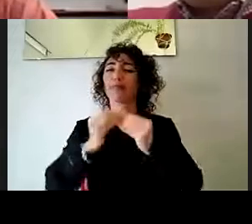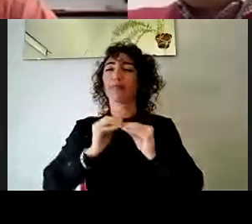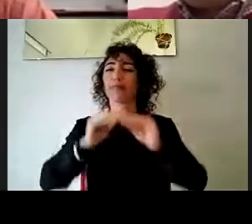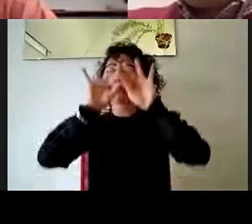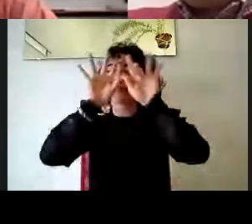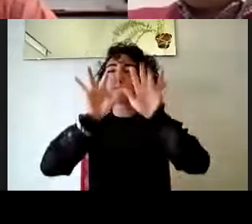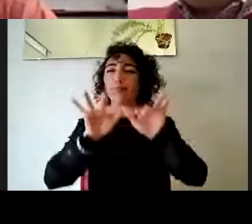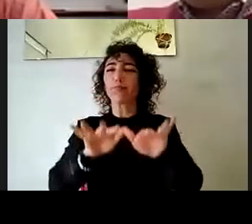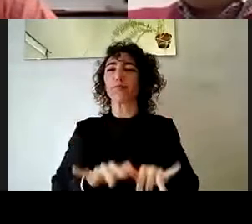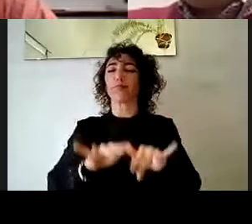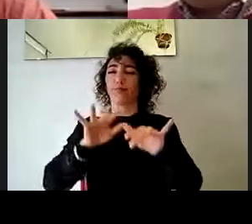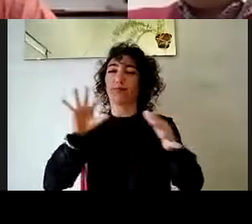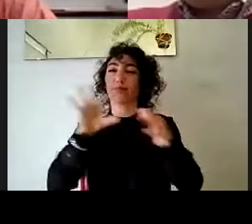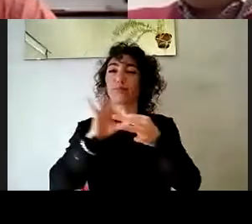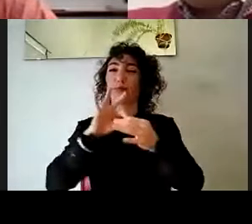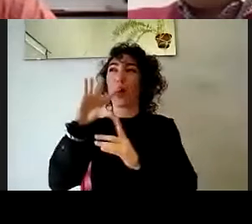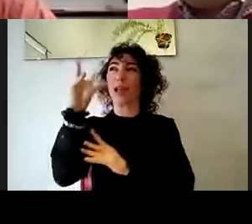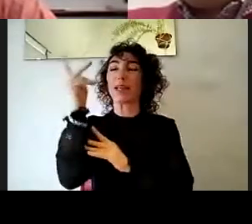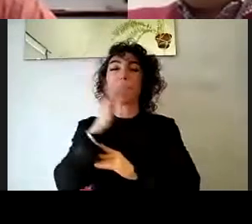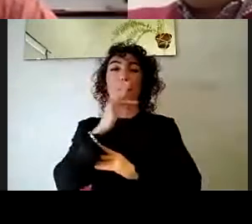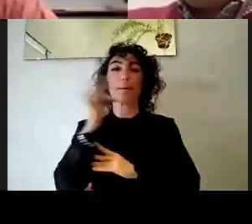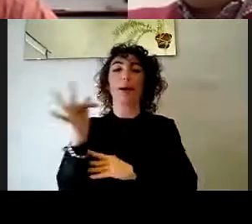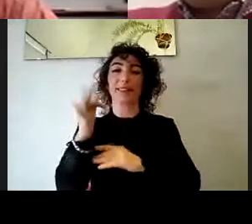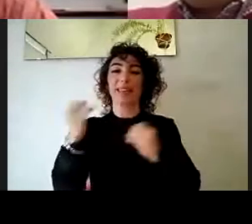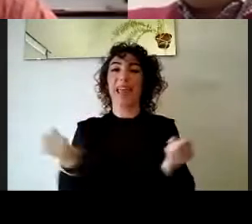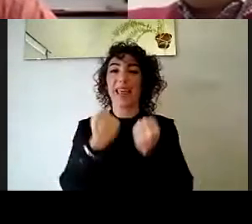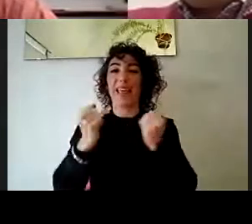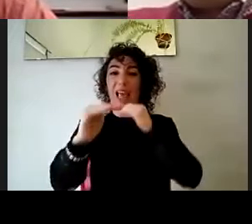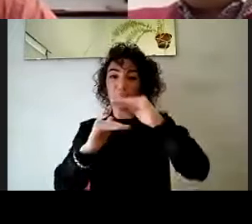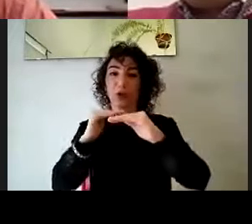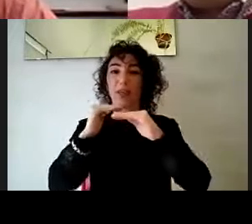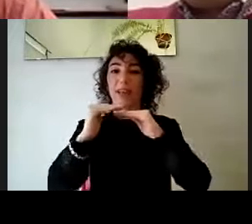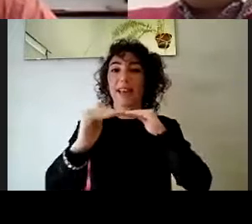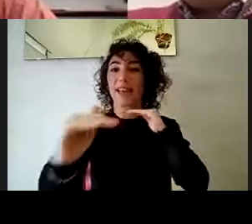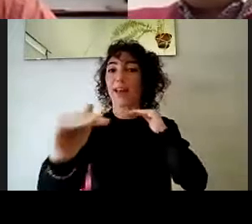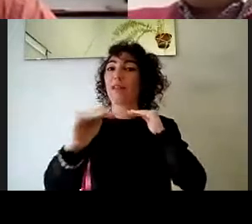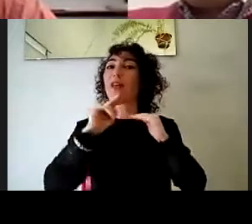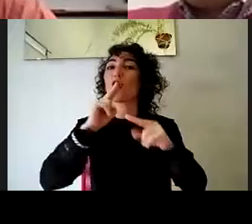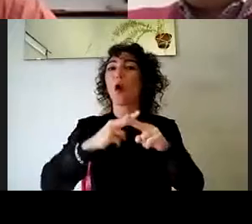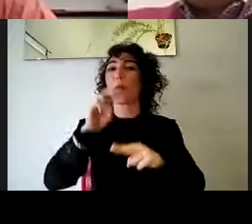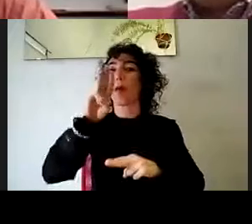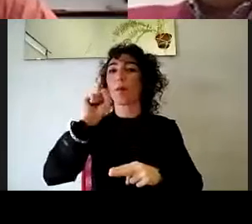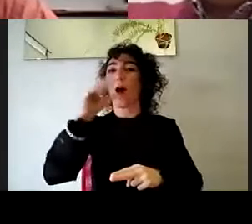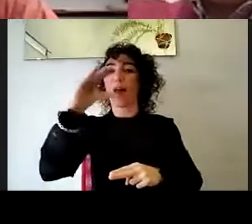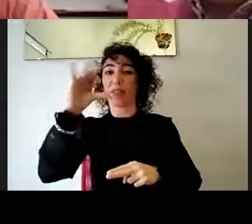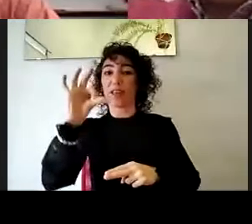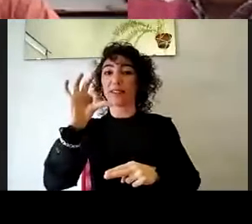energía sostenible, los PACE. Saben ustedes que en el año